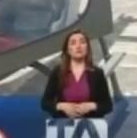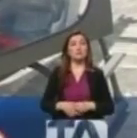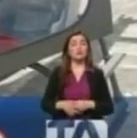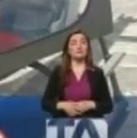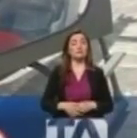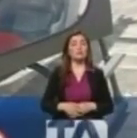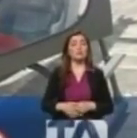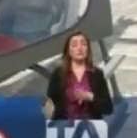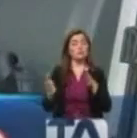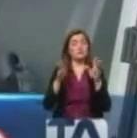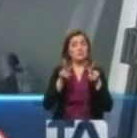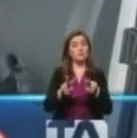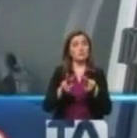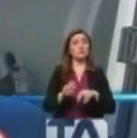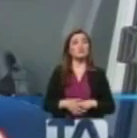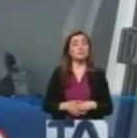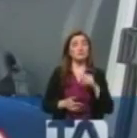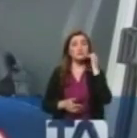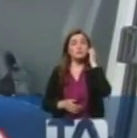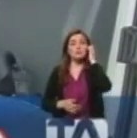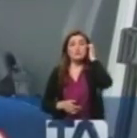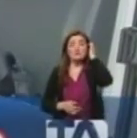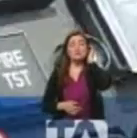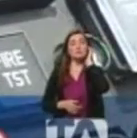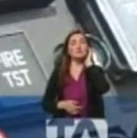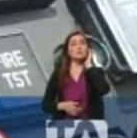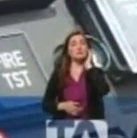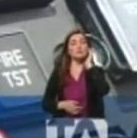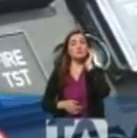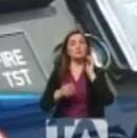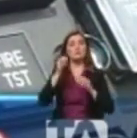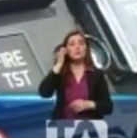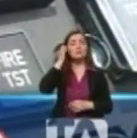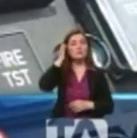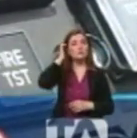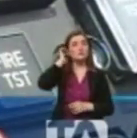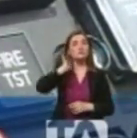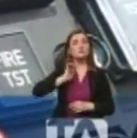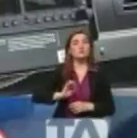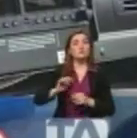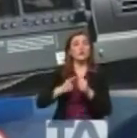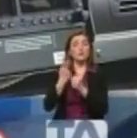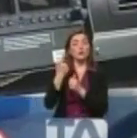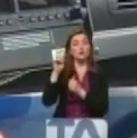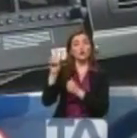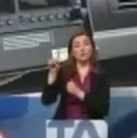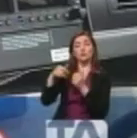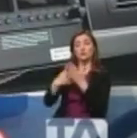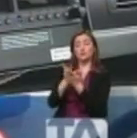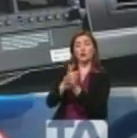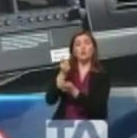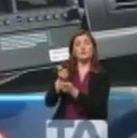se sumó a la flota de la aviación del ejército el primero de 2 helicópteros Ecuriel, nuevos, cuya compra